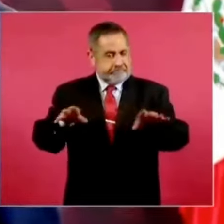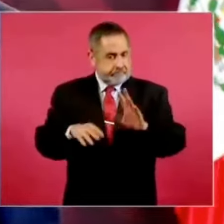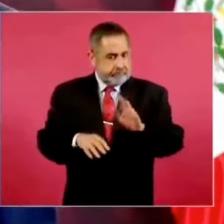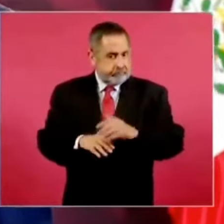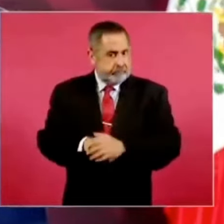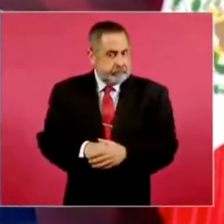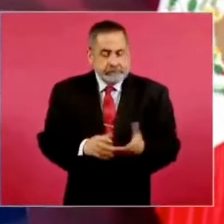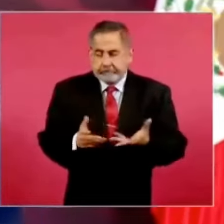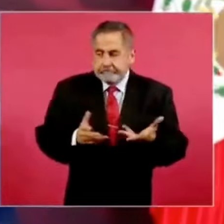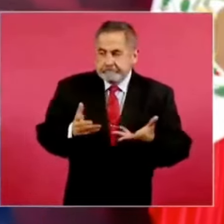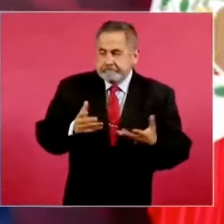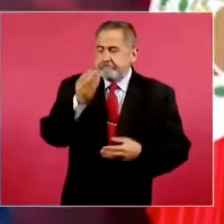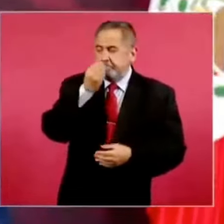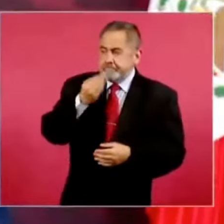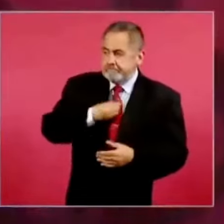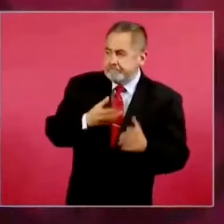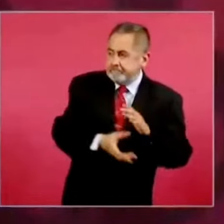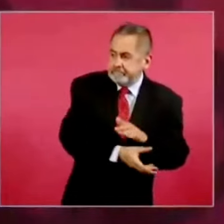lo tuvo que sacar,